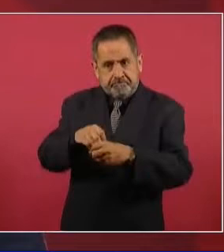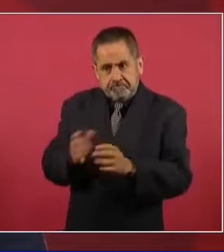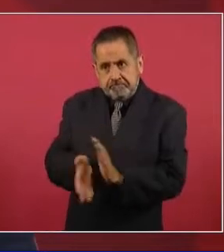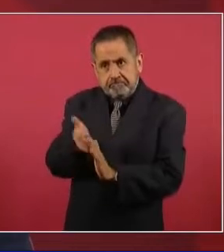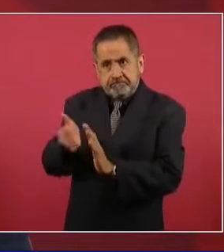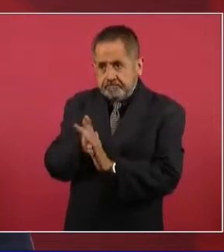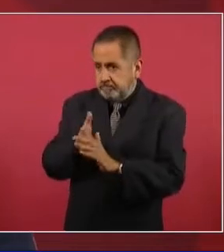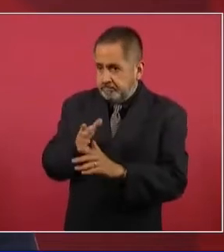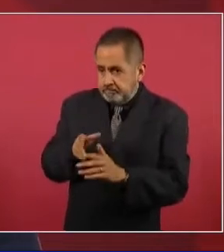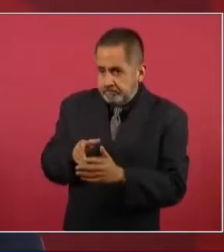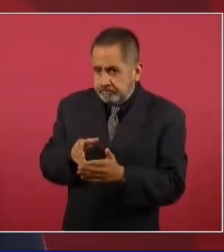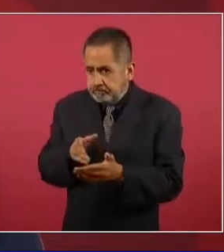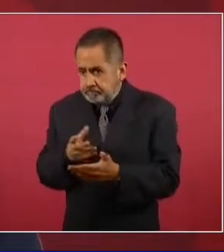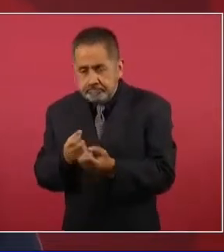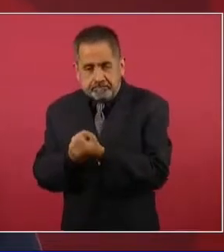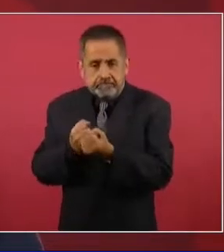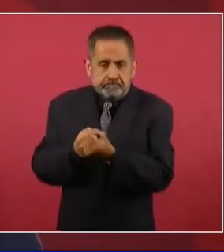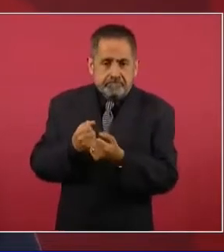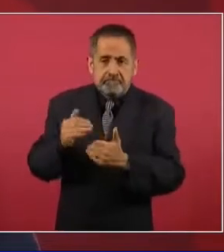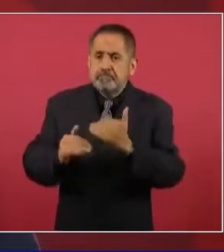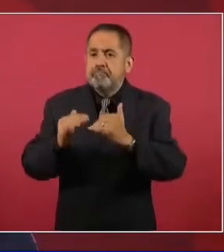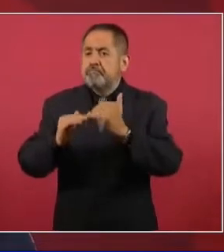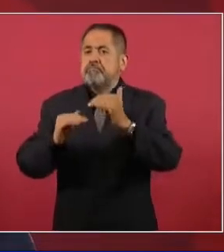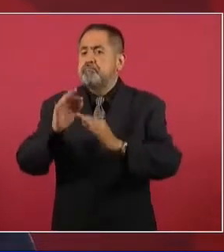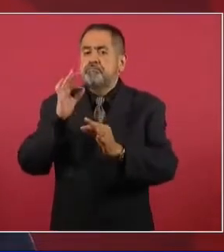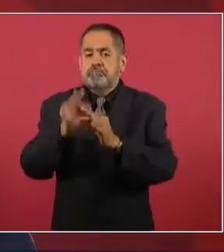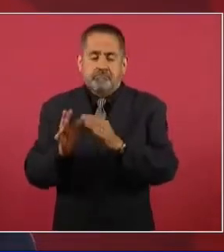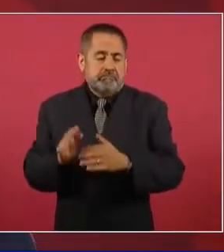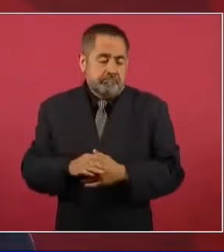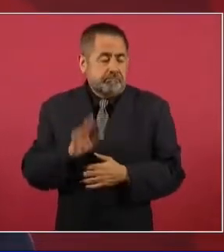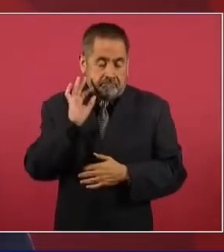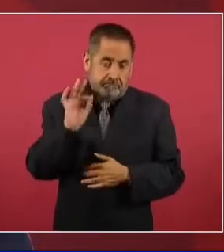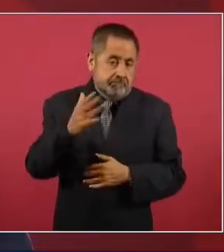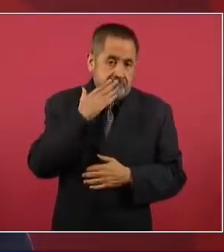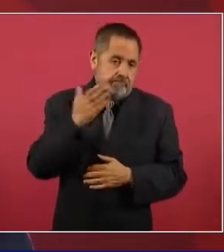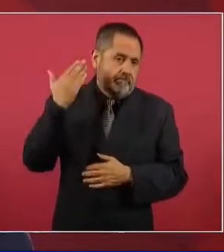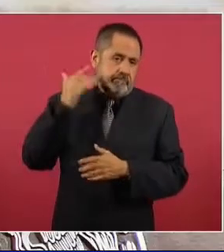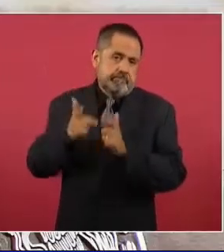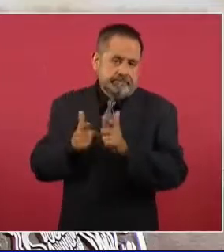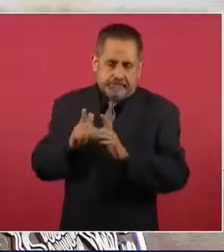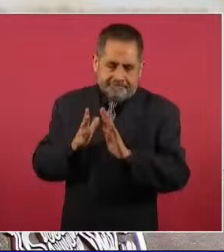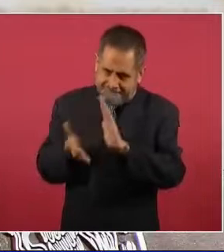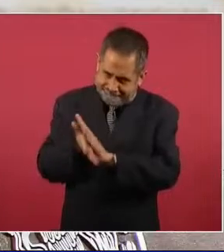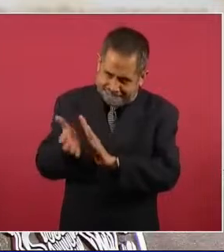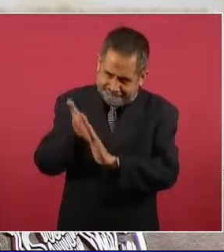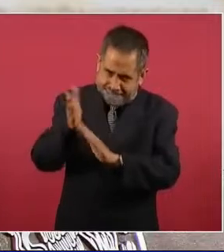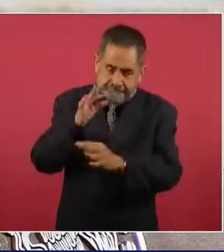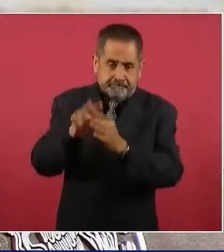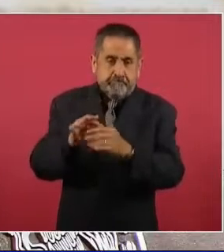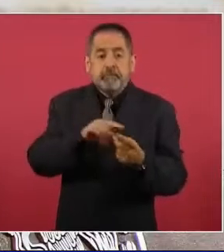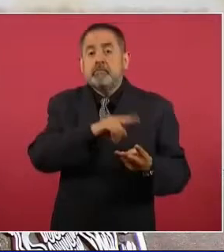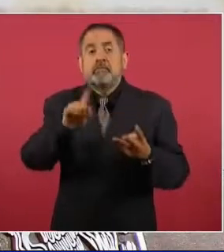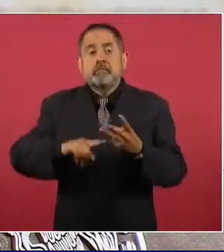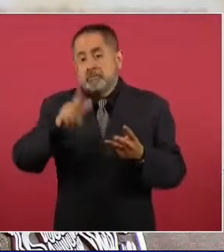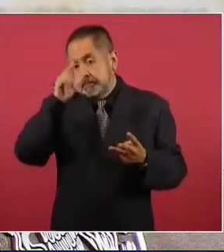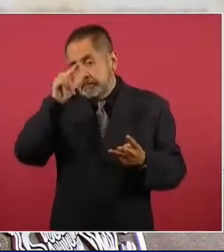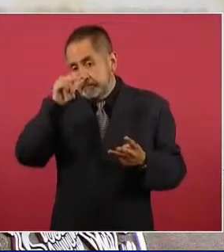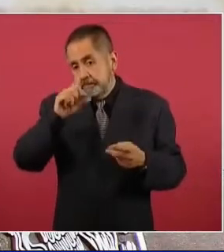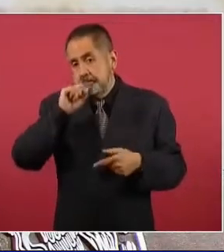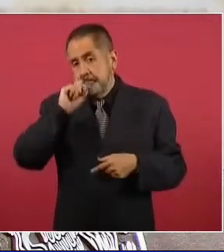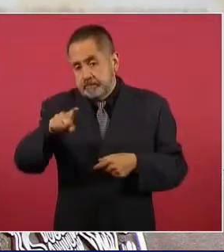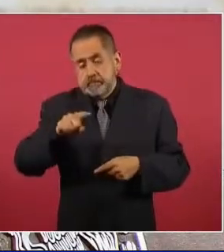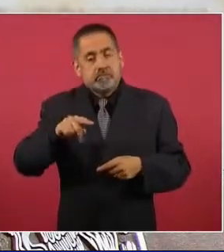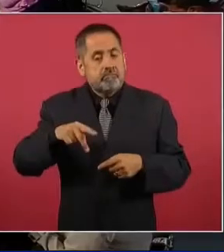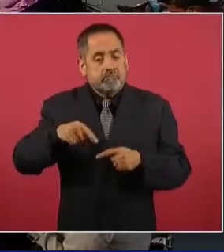instituciones estamos recuperando esa obra porque también iba muy lento. Y solamente comentar, también está el de Hermosillo, que tiene que entrar